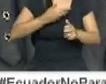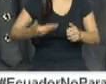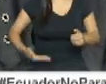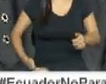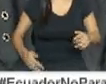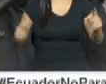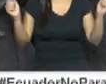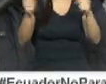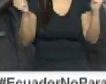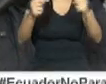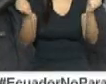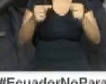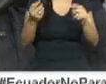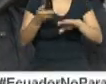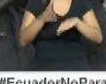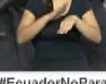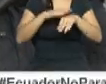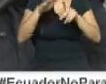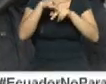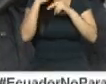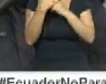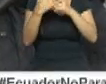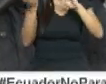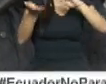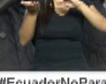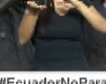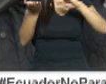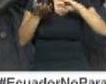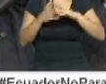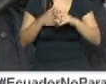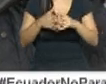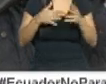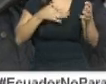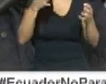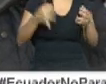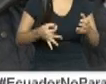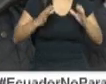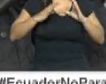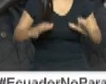tema disciplinario con este oficial de la Armada, me parece que es